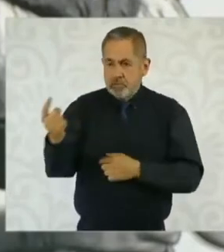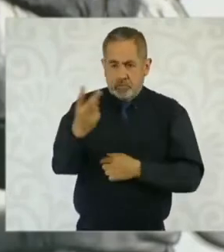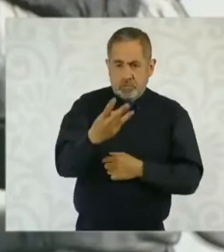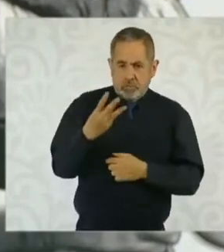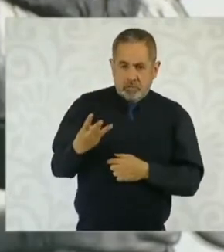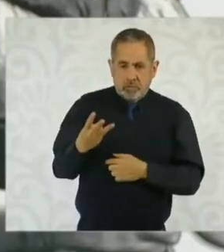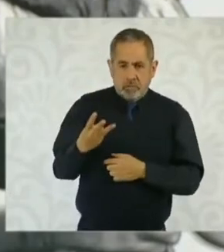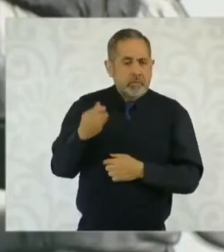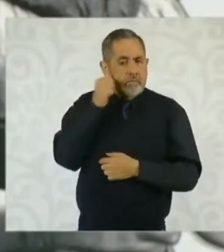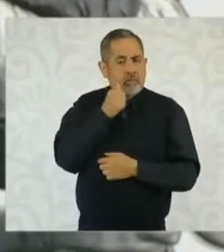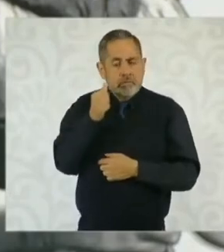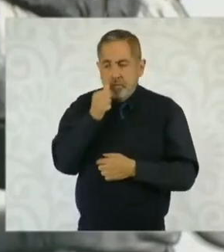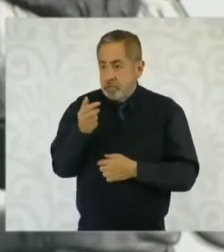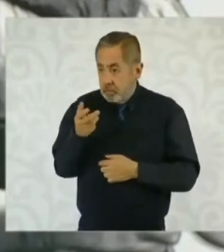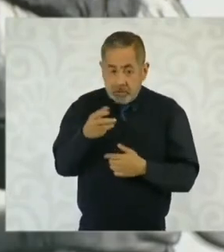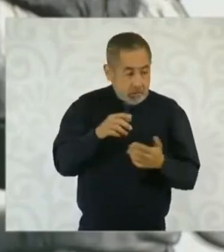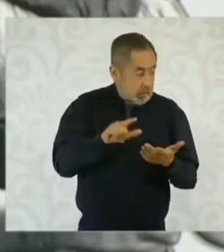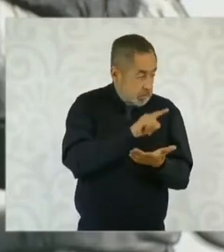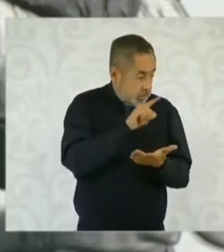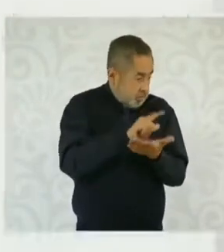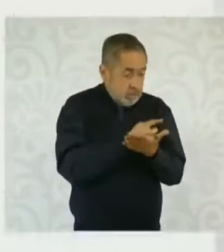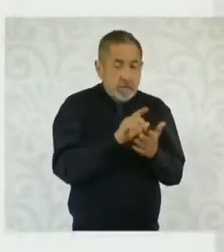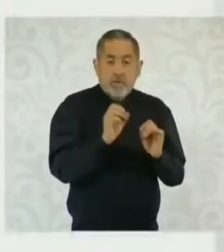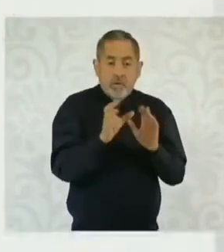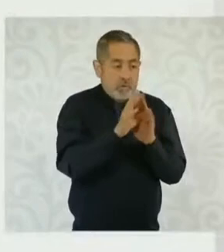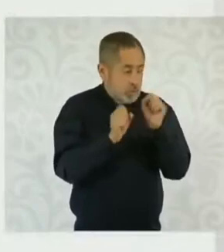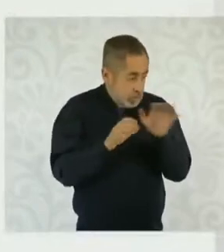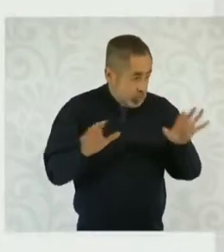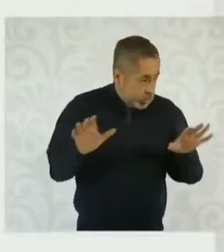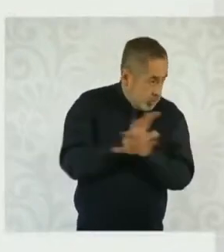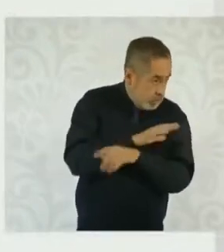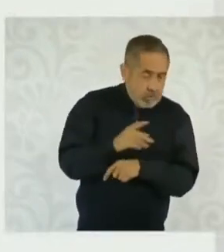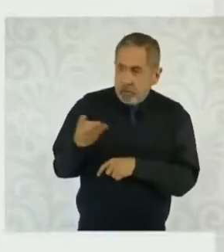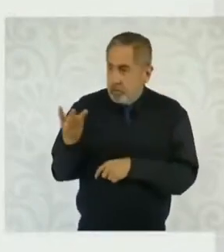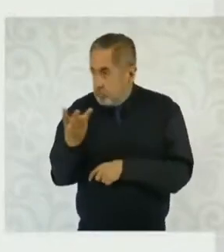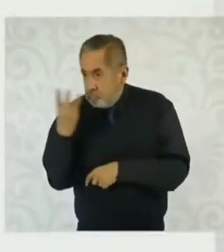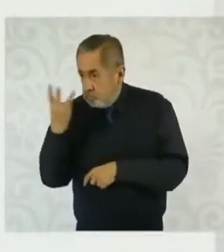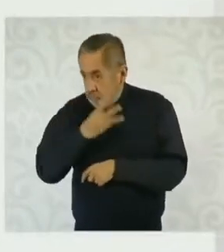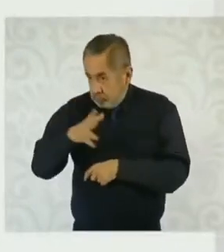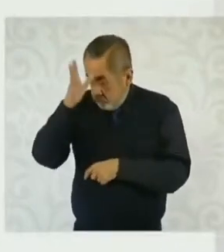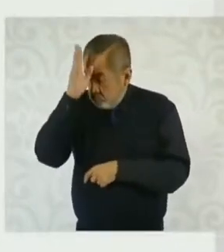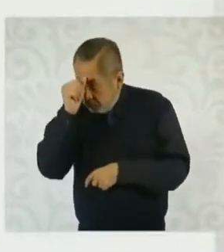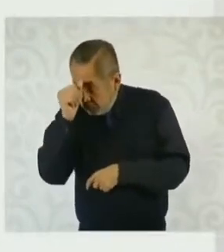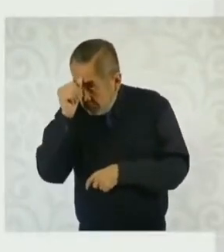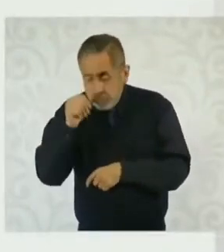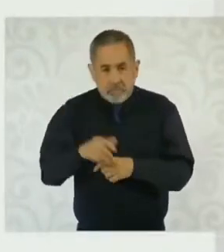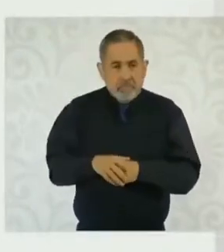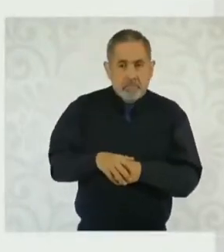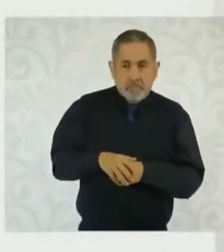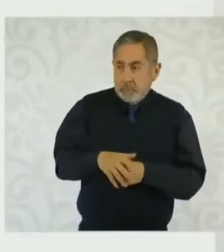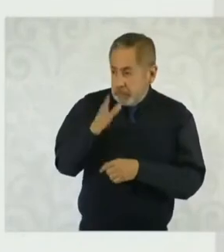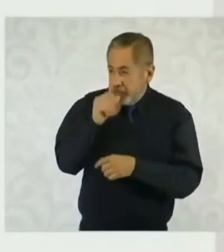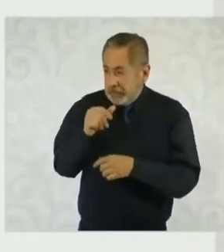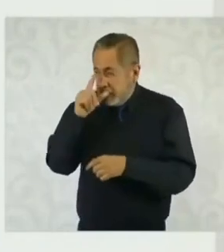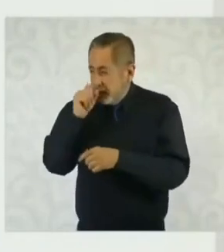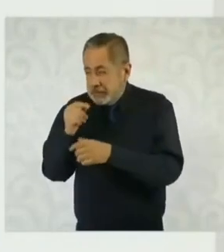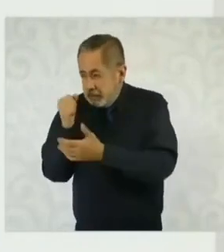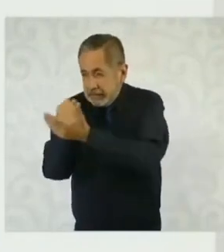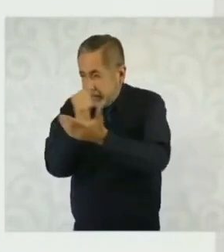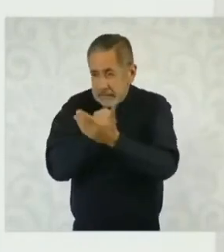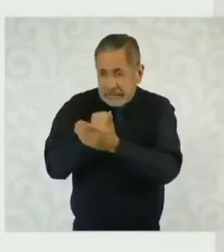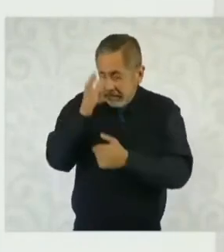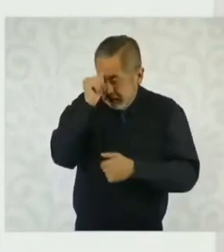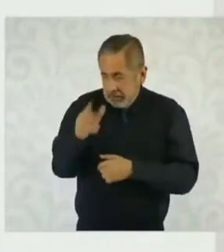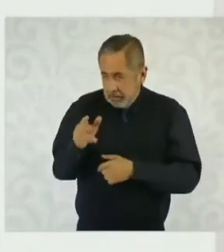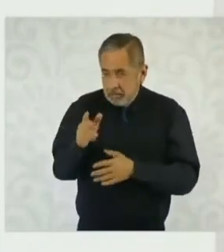se apruebe una reforma. Si no la aprueban, pues entonces buscan un esquema en donde